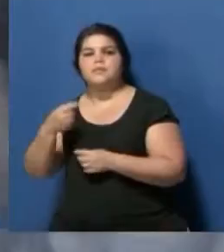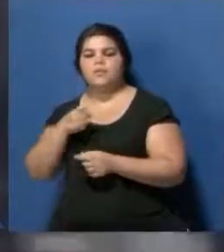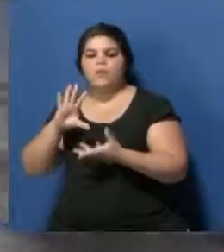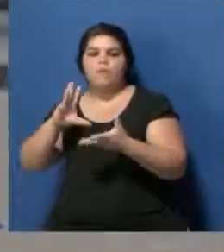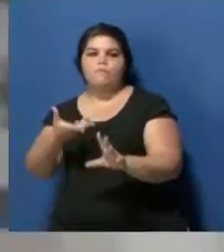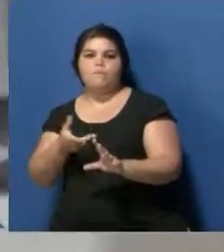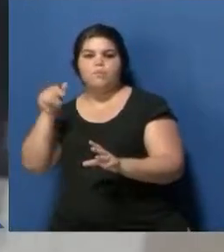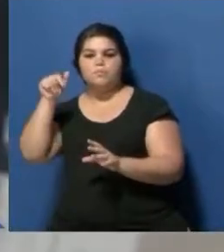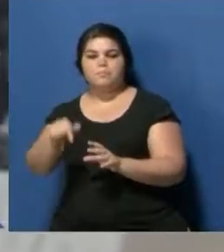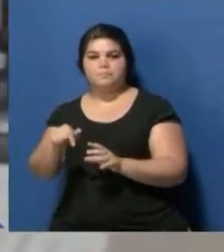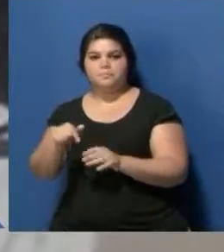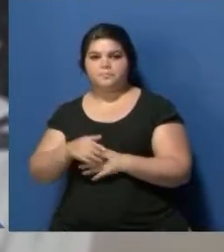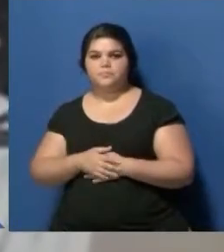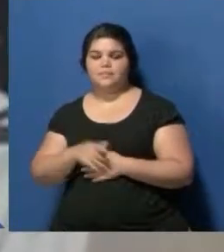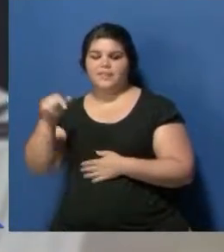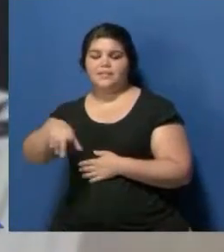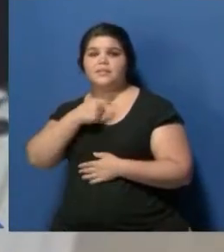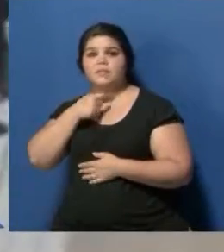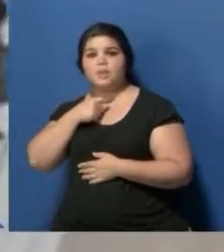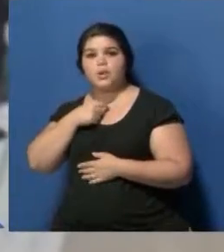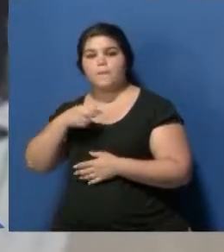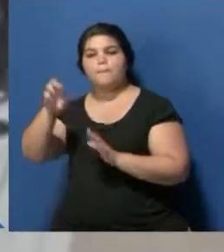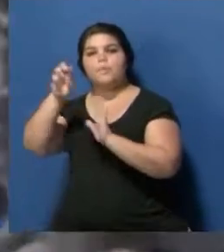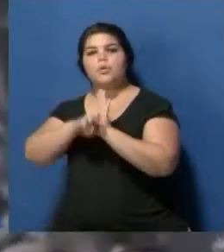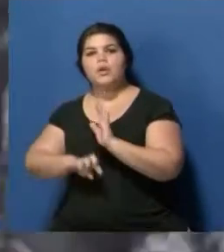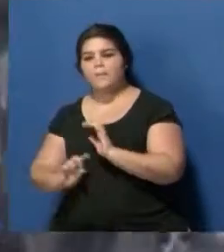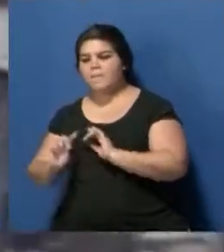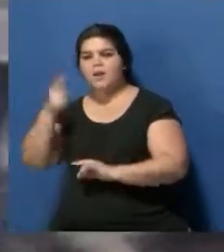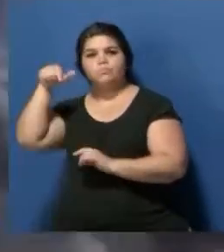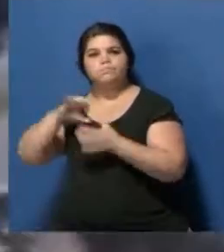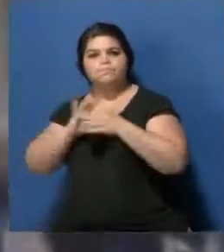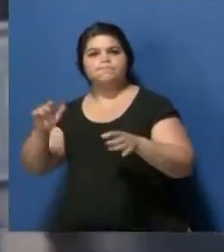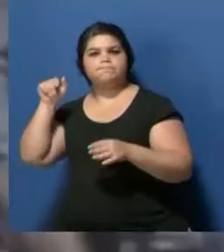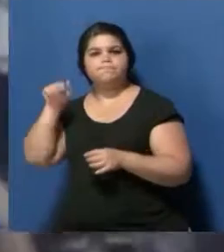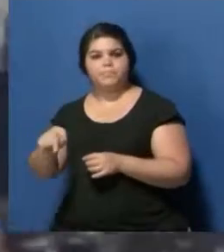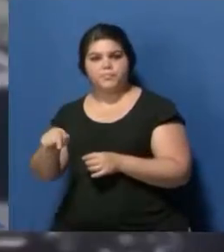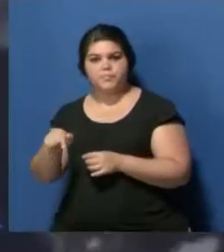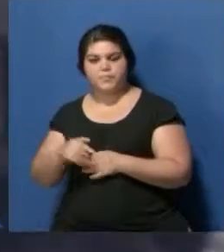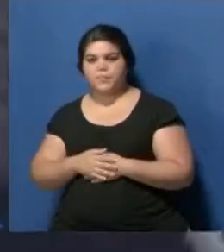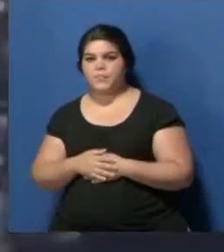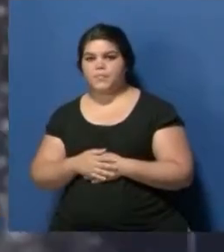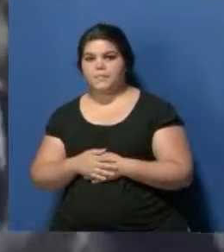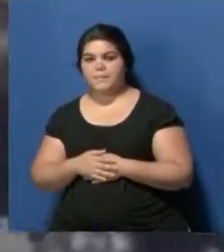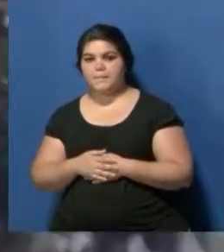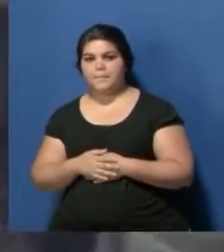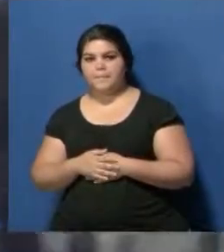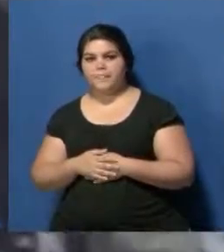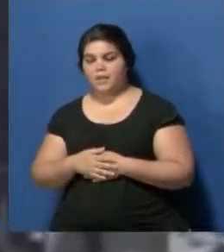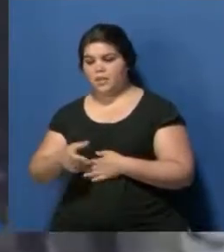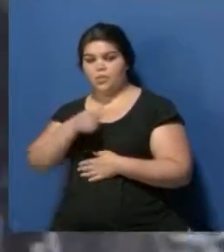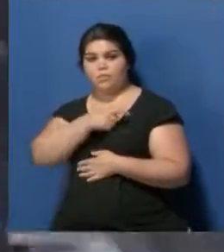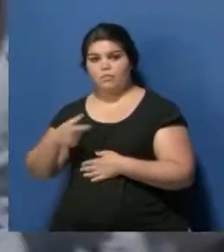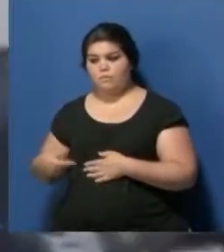puesta en marcha de un programa neoliberal que tenía la característica de, en lugar de ser llevado adelante por los gobiernos,